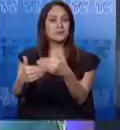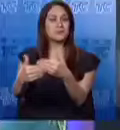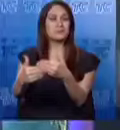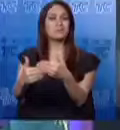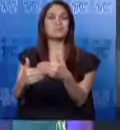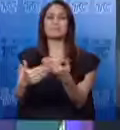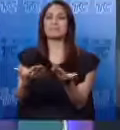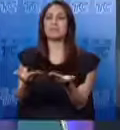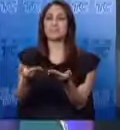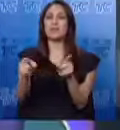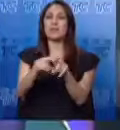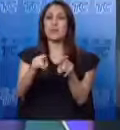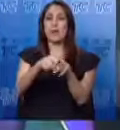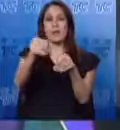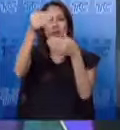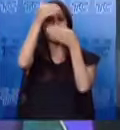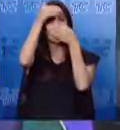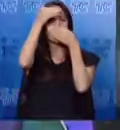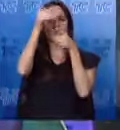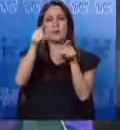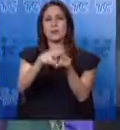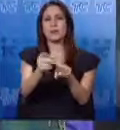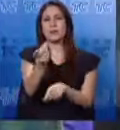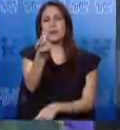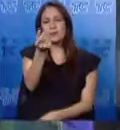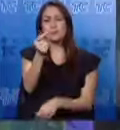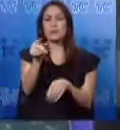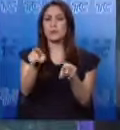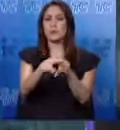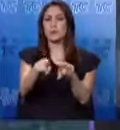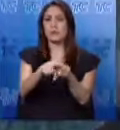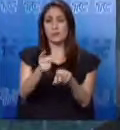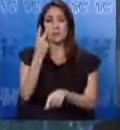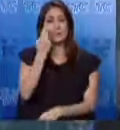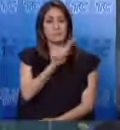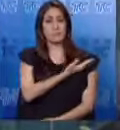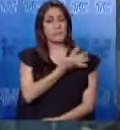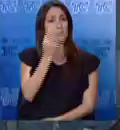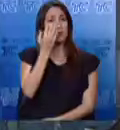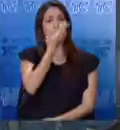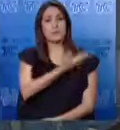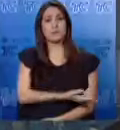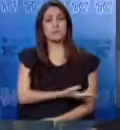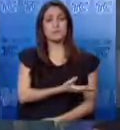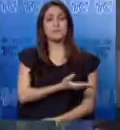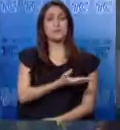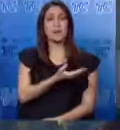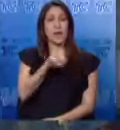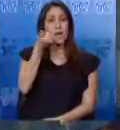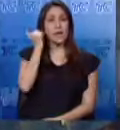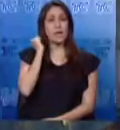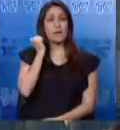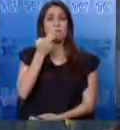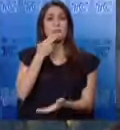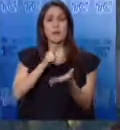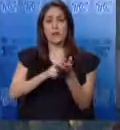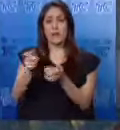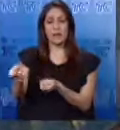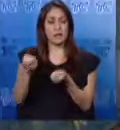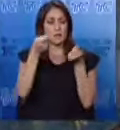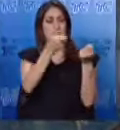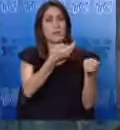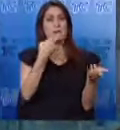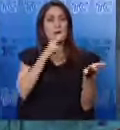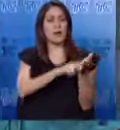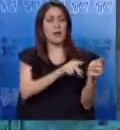casi terrorista. Aquí está la compañera Gabriela Rivadeneira. El día de ayer recibió una